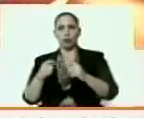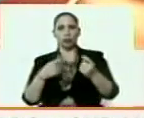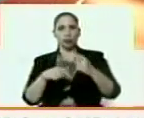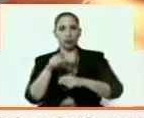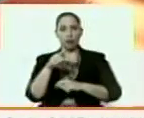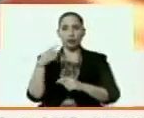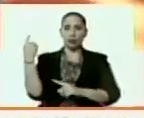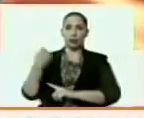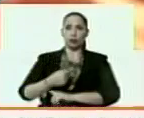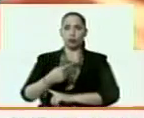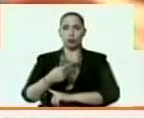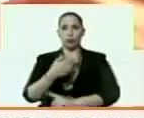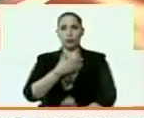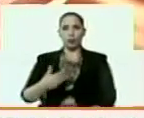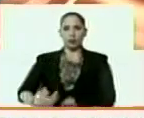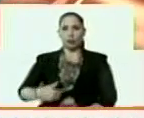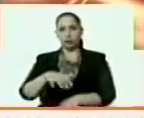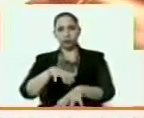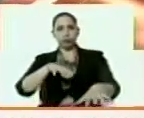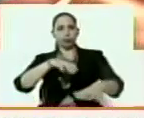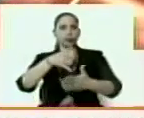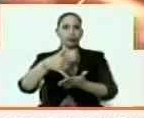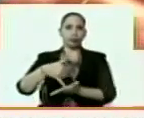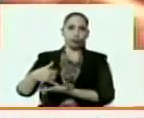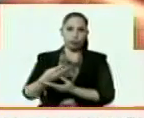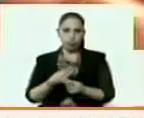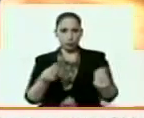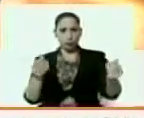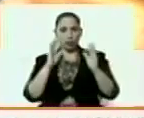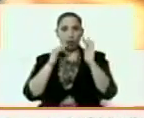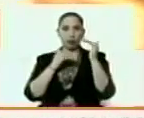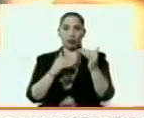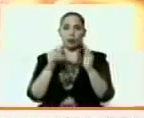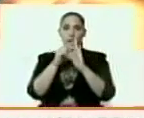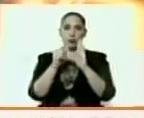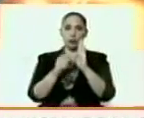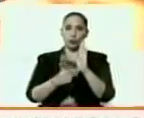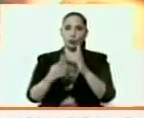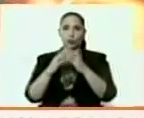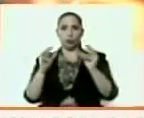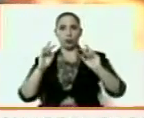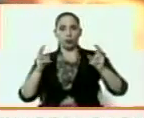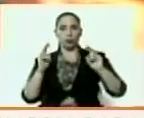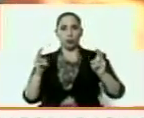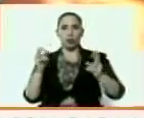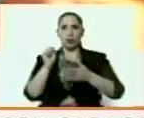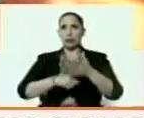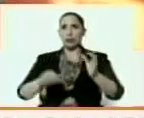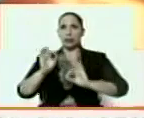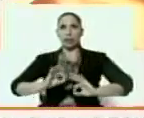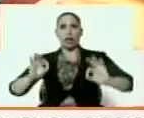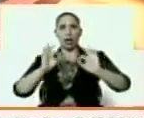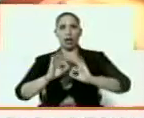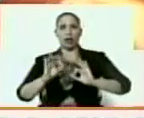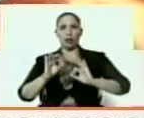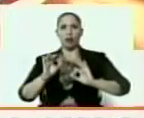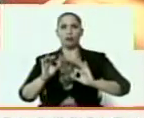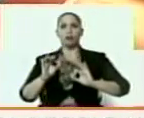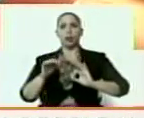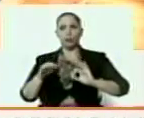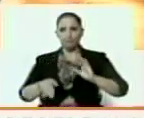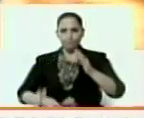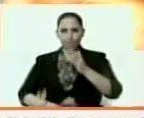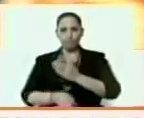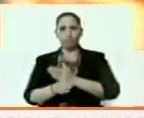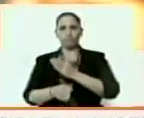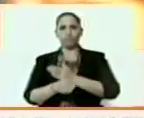del presidente. Máxima flexibilidad y atender todos los puntos de la agenda sin ningún tipo de prejuicio, sino ir en la disposición por la convivencia de